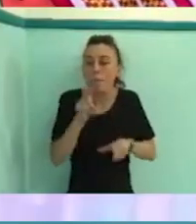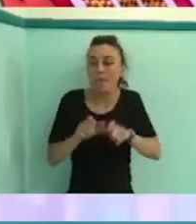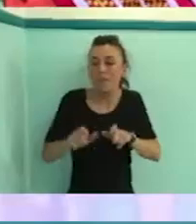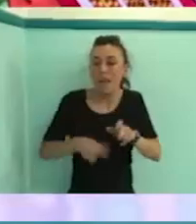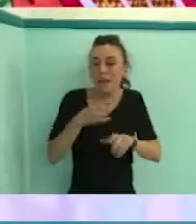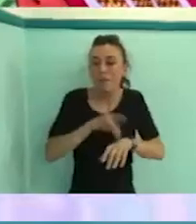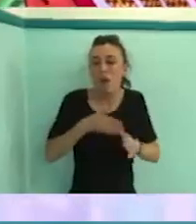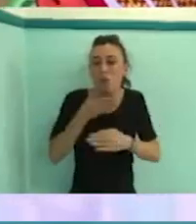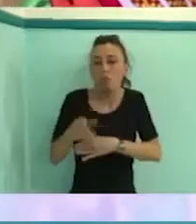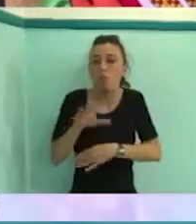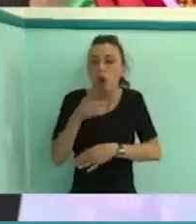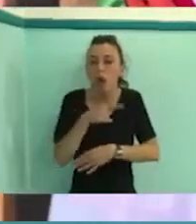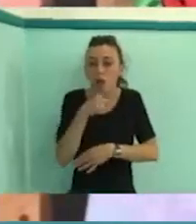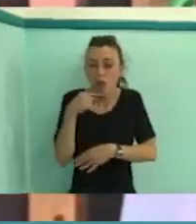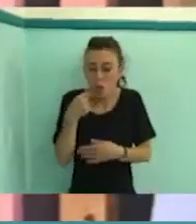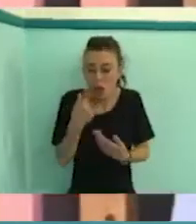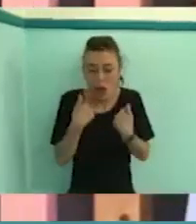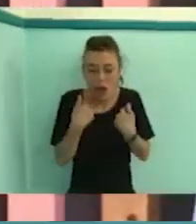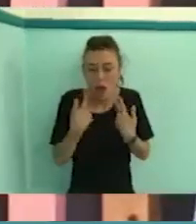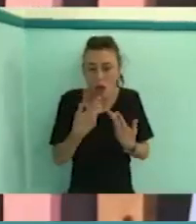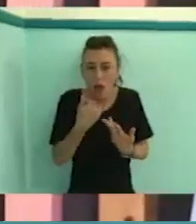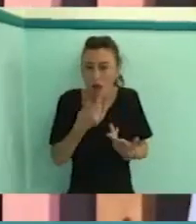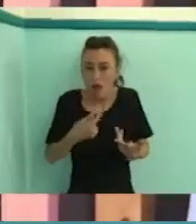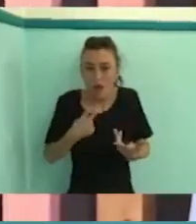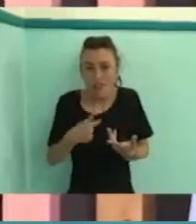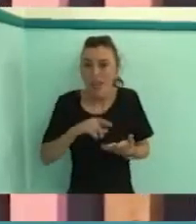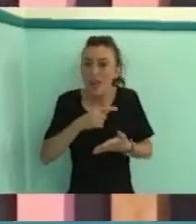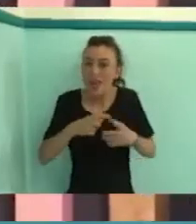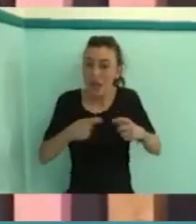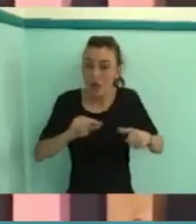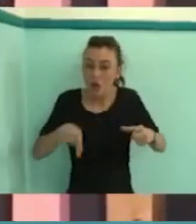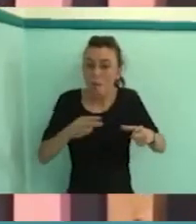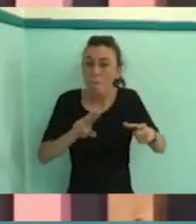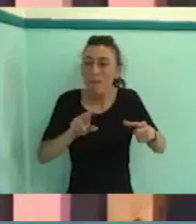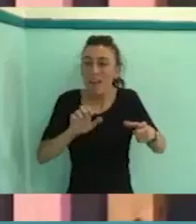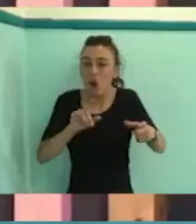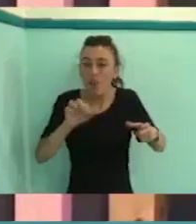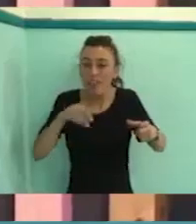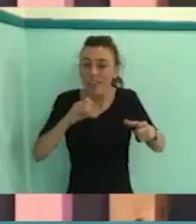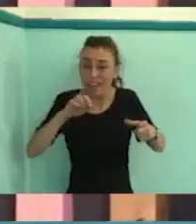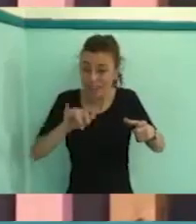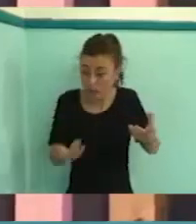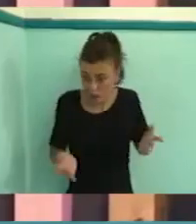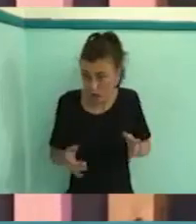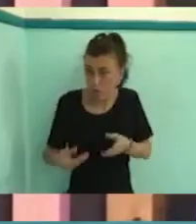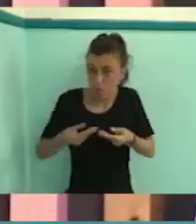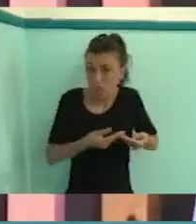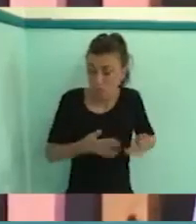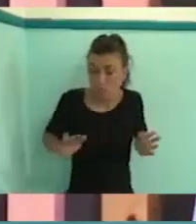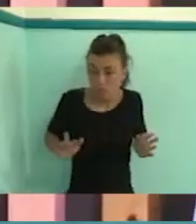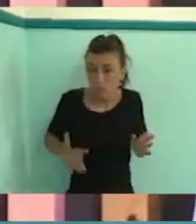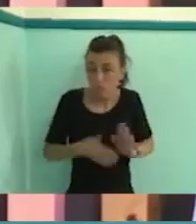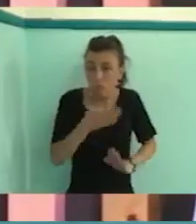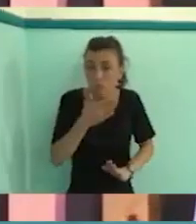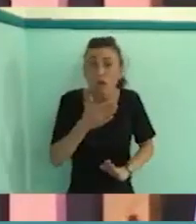y se vayan con un oc enic recetado eso no puede seguir pasando como sociedad tenemos que hacer esa crítica de realmente Qué estamos queriendo aportar Y qué